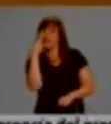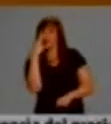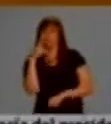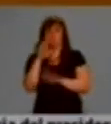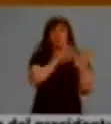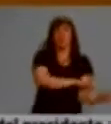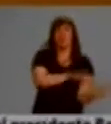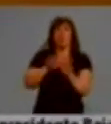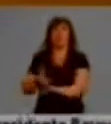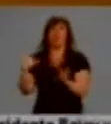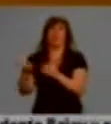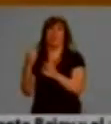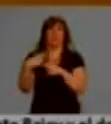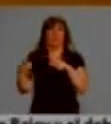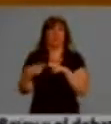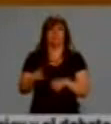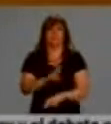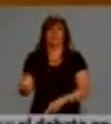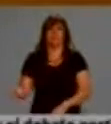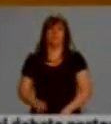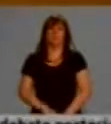partidistas.